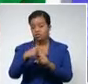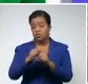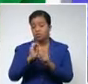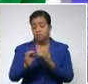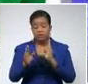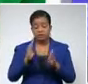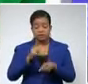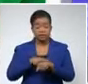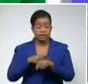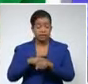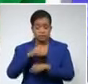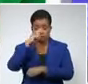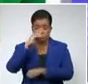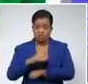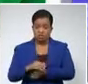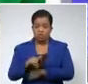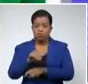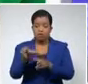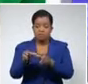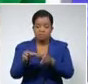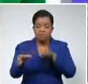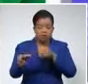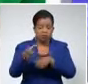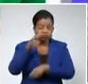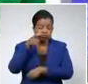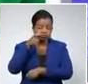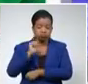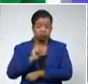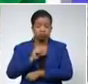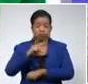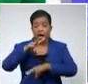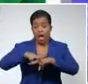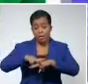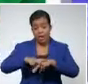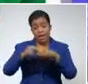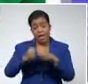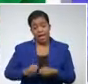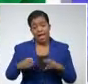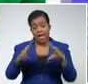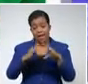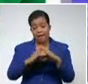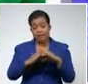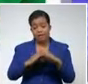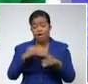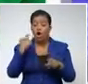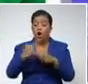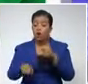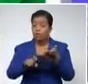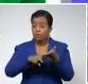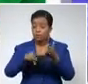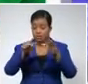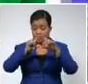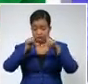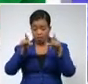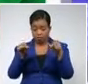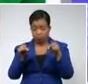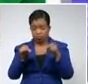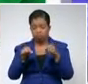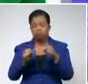tiene que estar en aislamiento. En La Habana, en su domicilio, en el resto de Cuba, en un centro de aislamiento